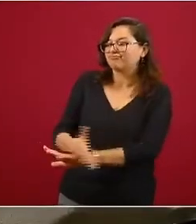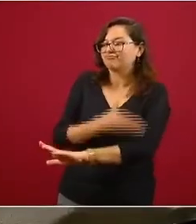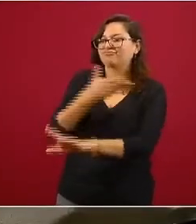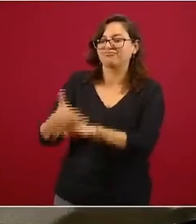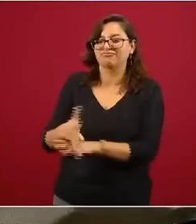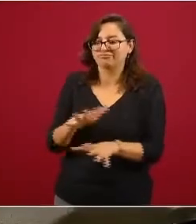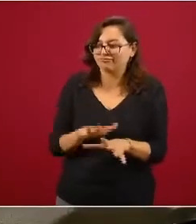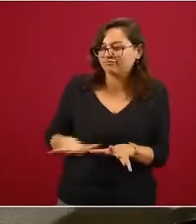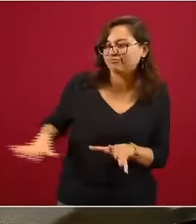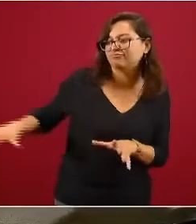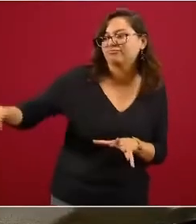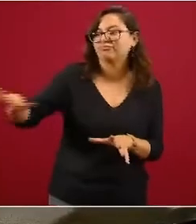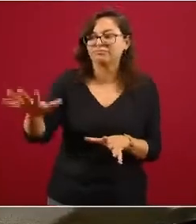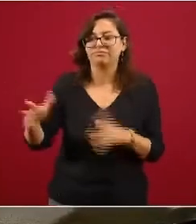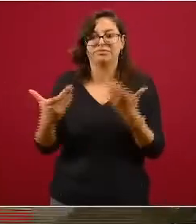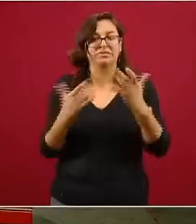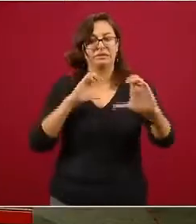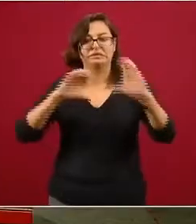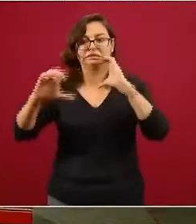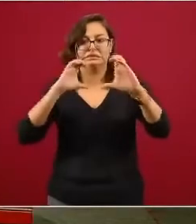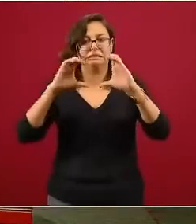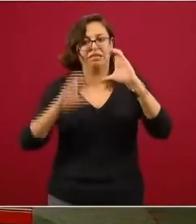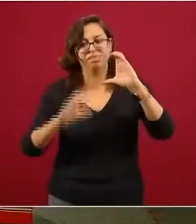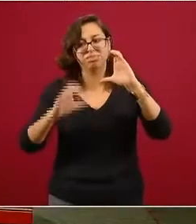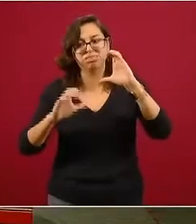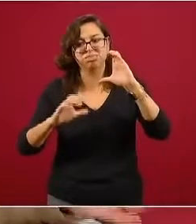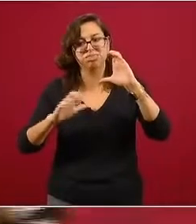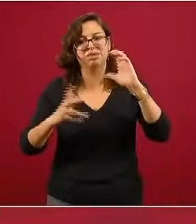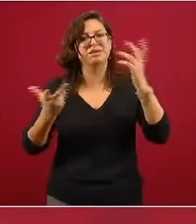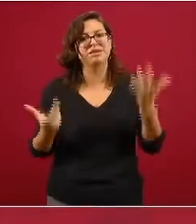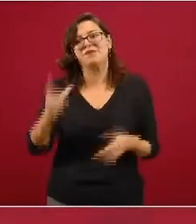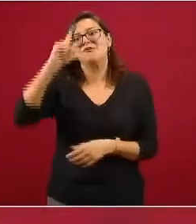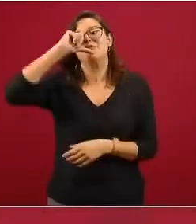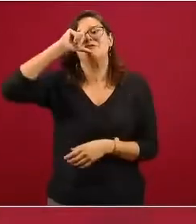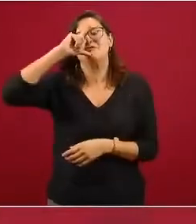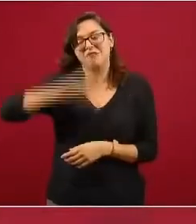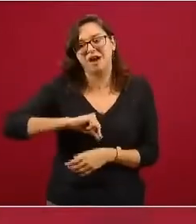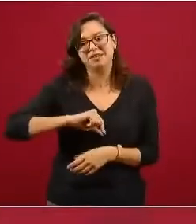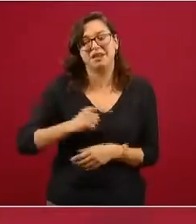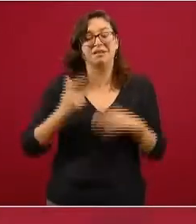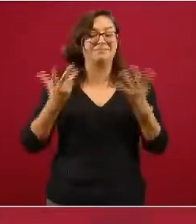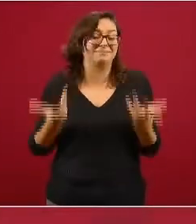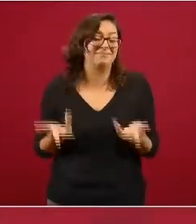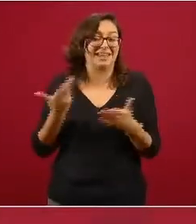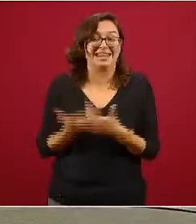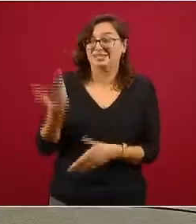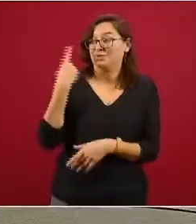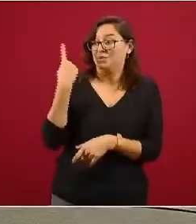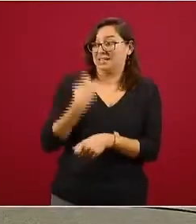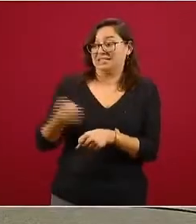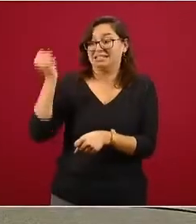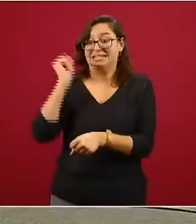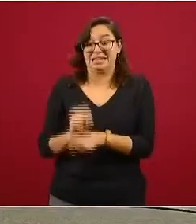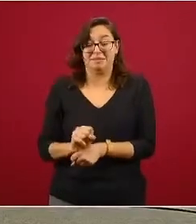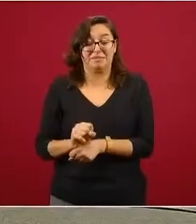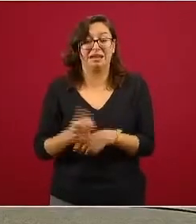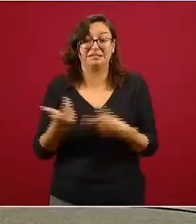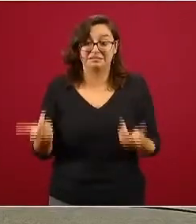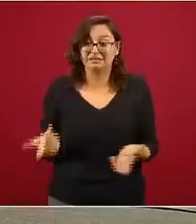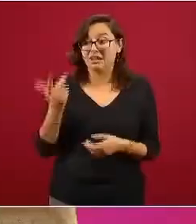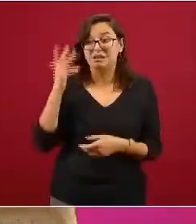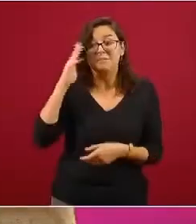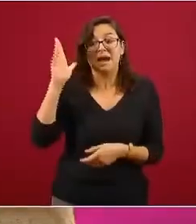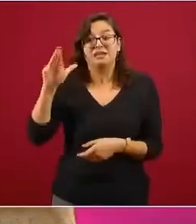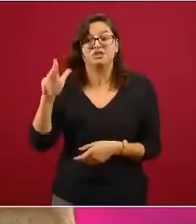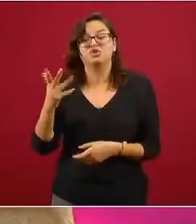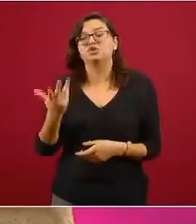sociedad, ha entorpecido la comunicación efectiva. El maestro Villamil la semana pasada nos hablaba del fenómeno de la